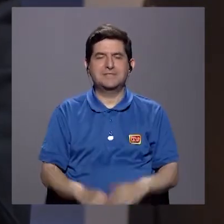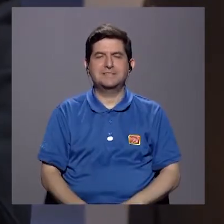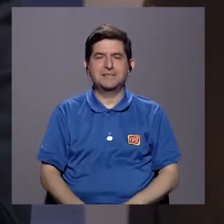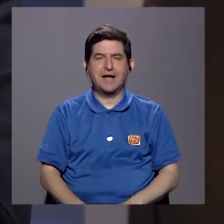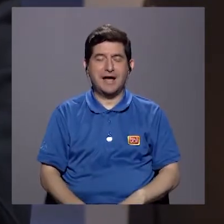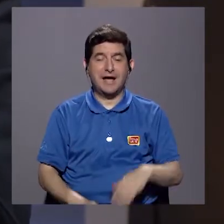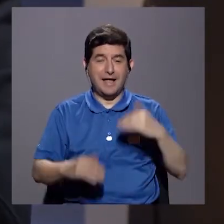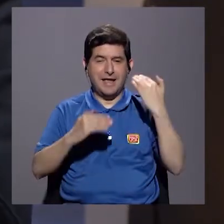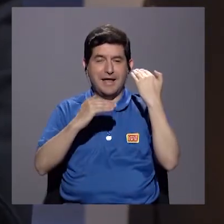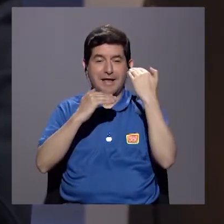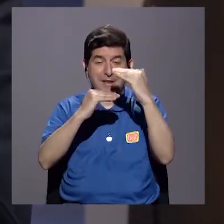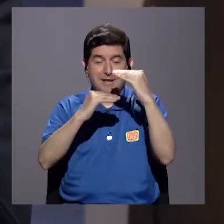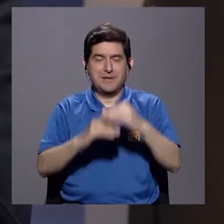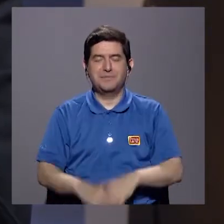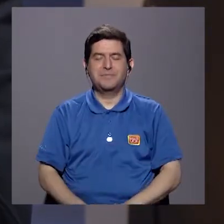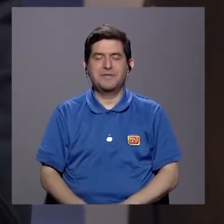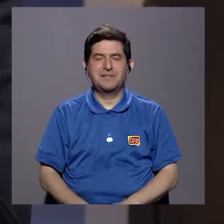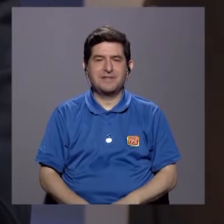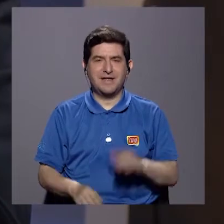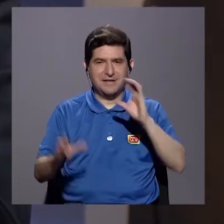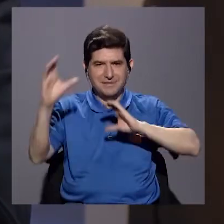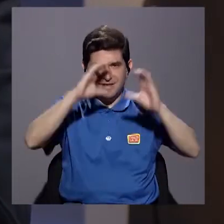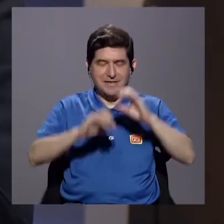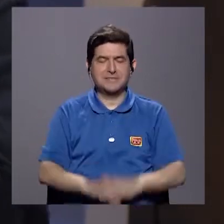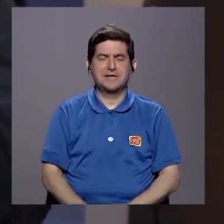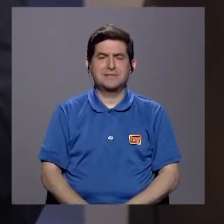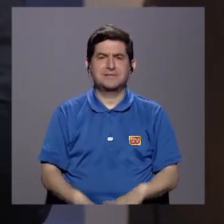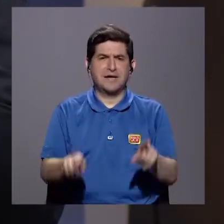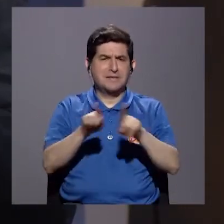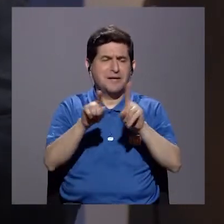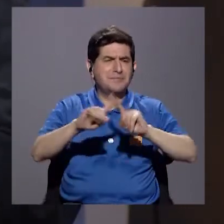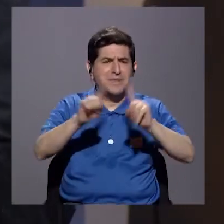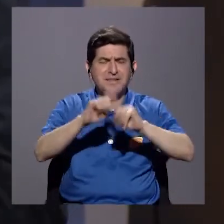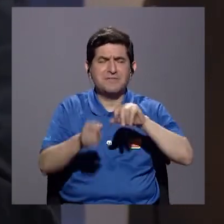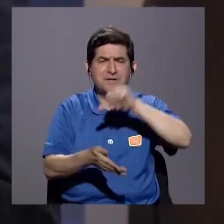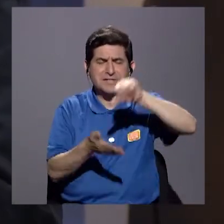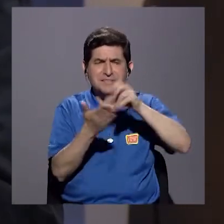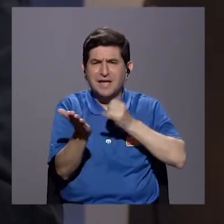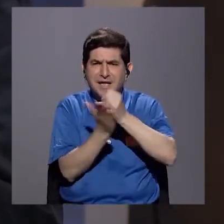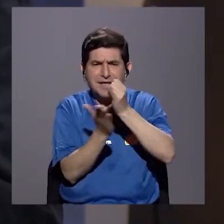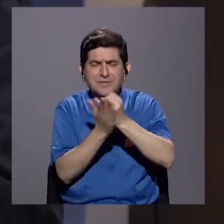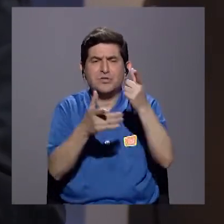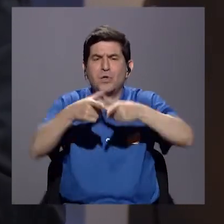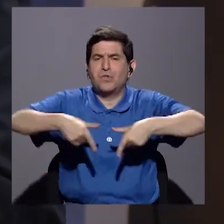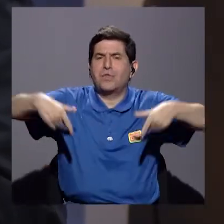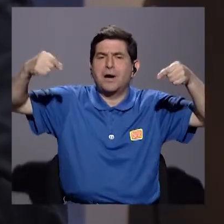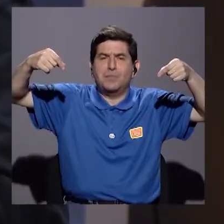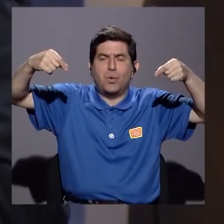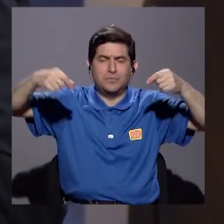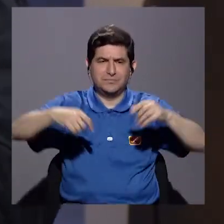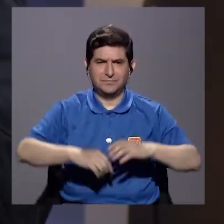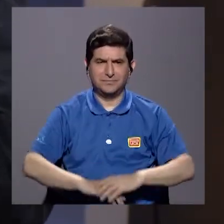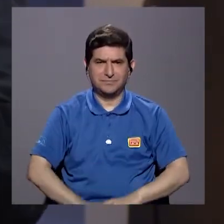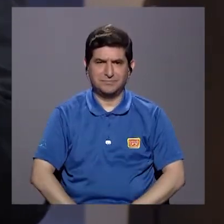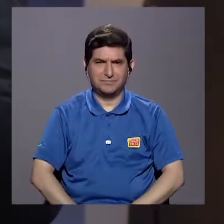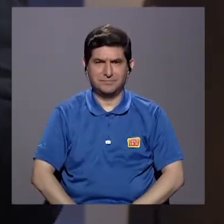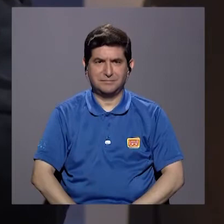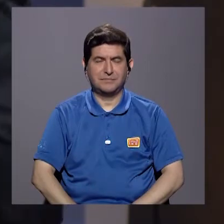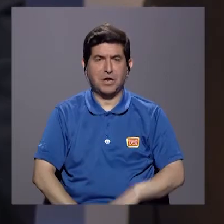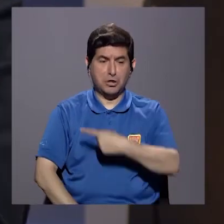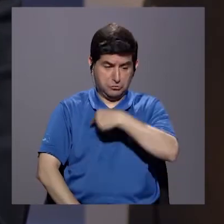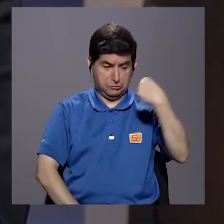la ciencia, igual con financiados por el DFG y con muchos otros, ¿verdad? Con centros de investigación en Japón y